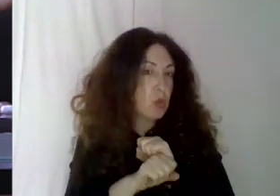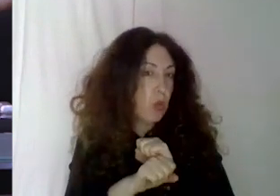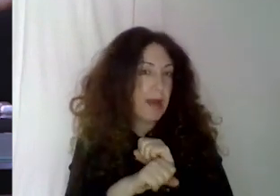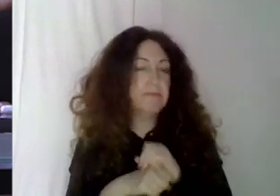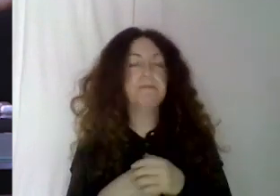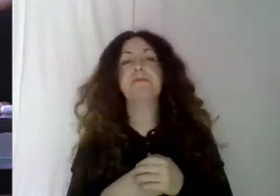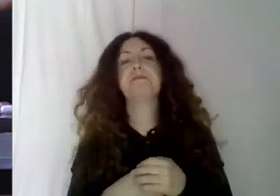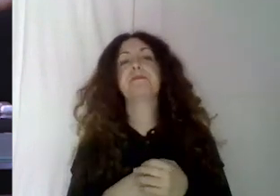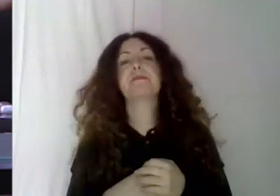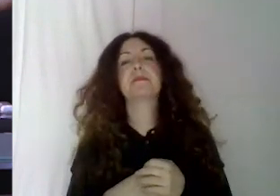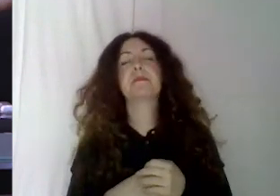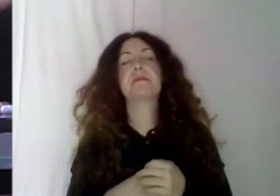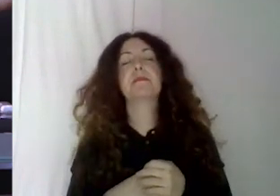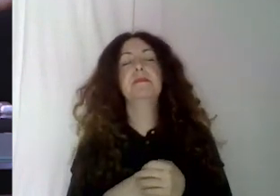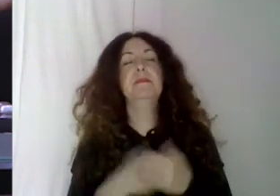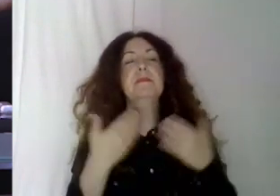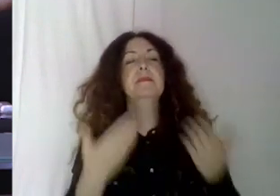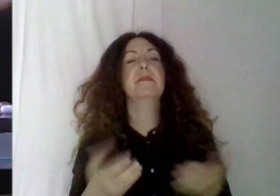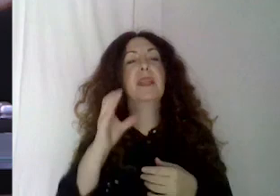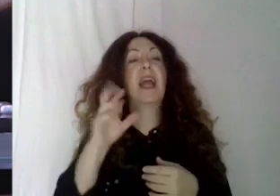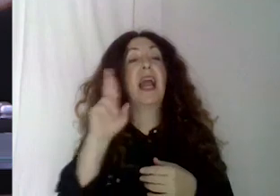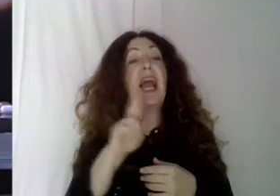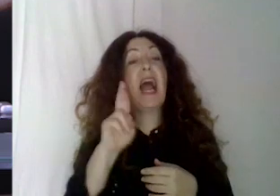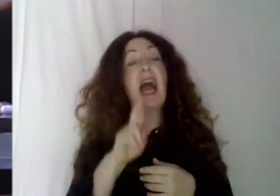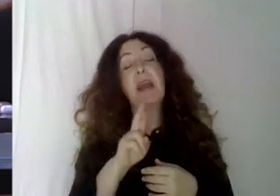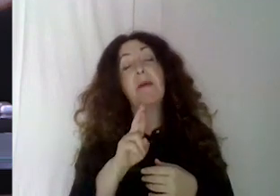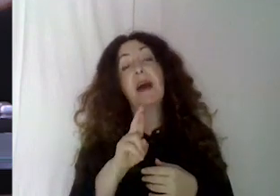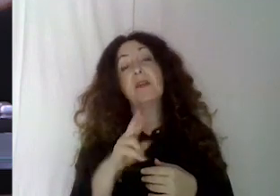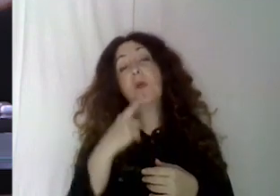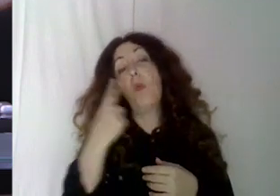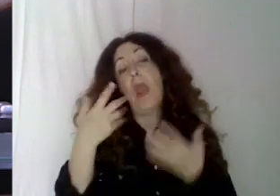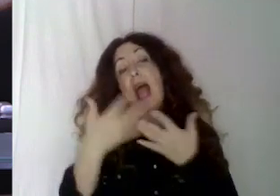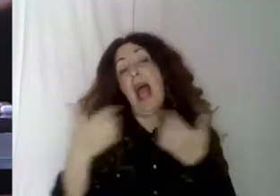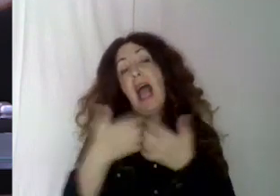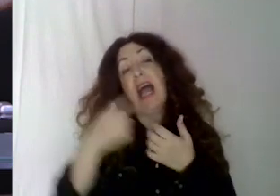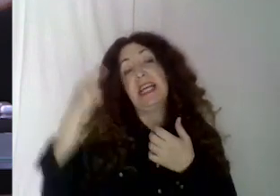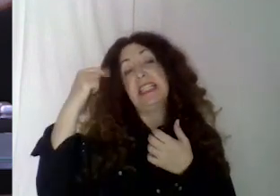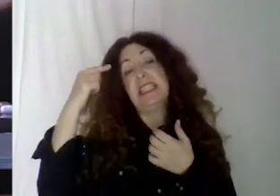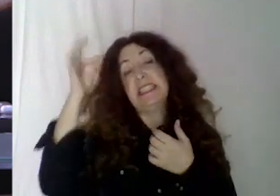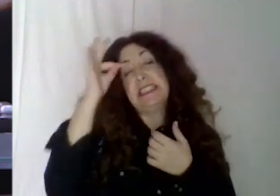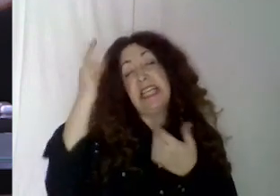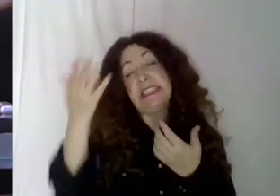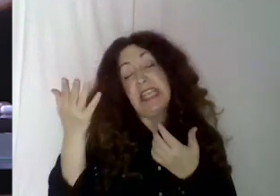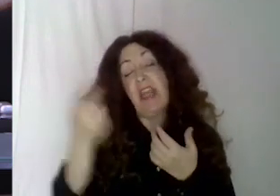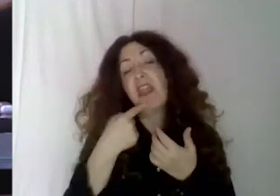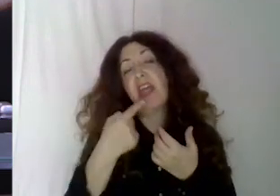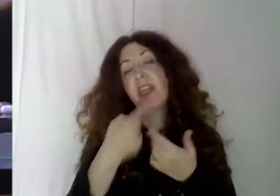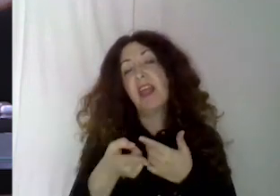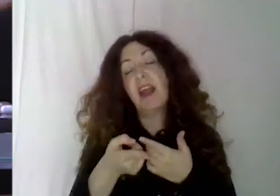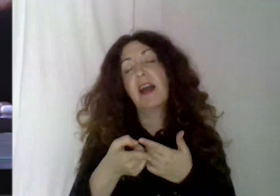santos, vírgenes y todo esto, ¿no? Pero en los cuadros de Caravaggio,